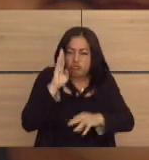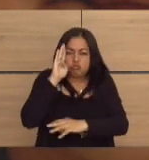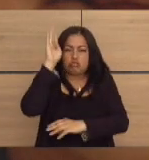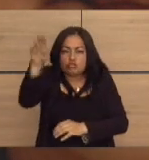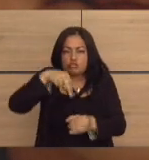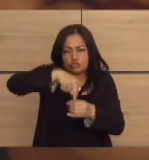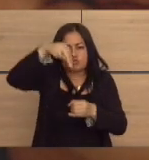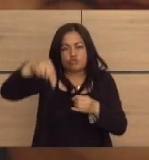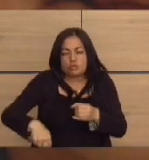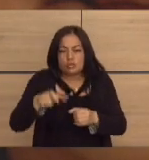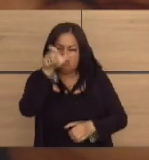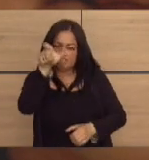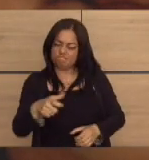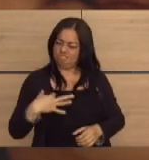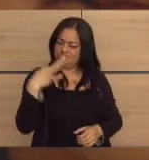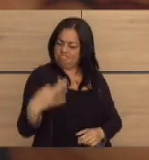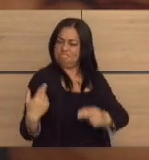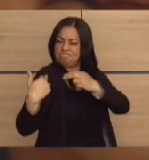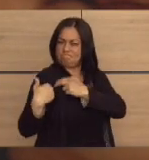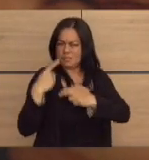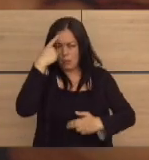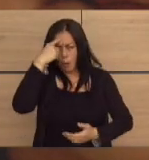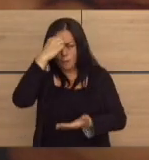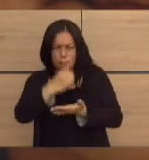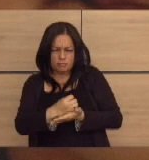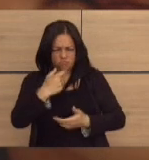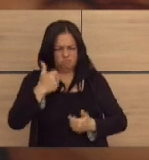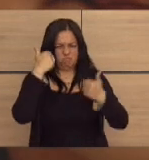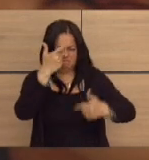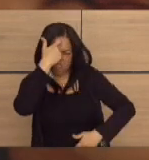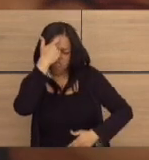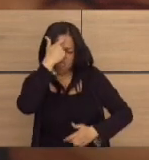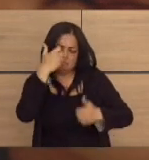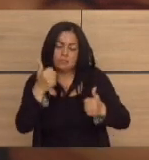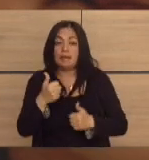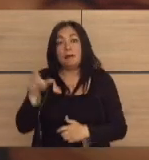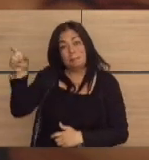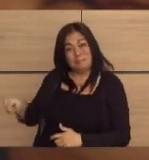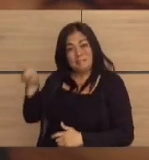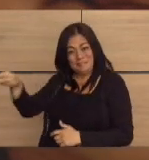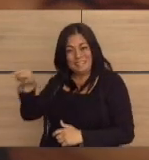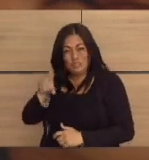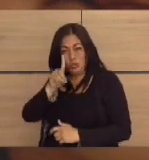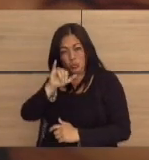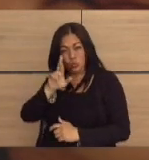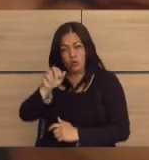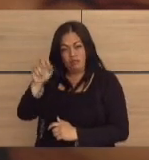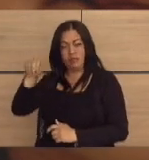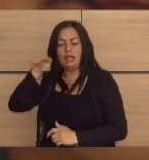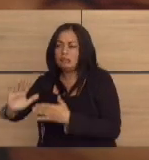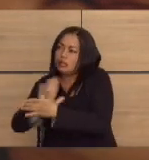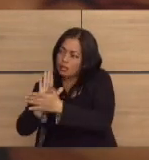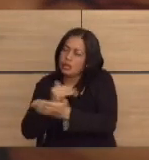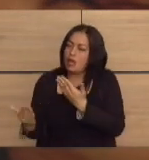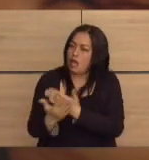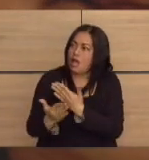manera autónoma y responsable posturas críticas, como lo mencionaba el doctor Durán, creo que es uno de los más grandes aportes que podemos hacer